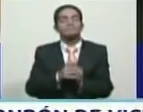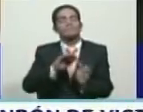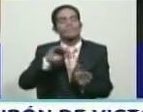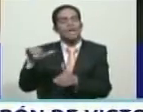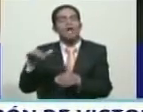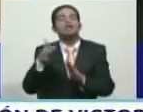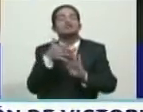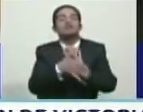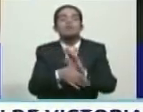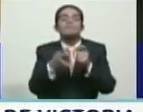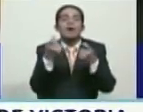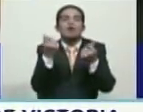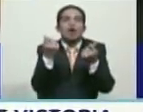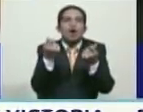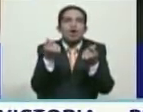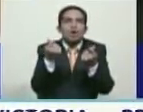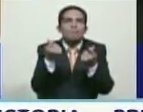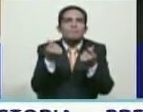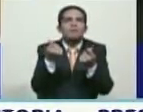En la esfera económica,